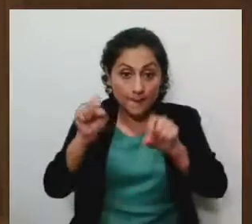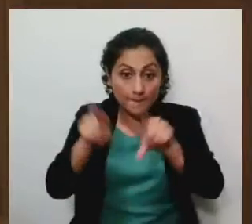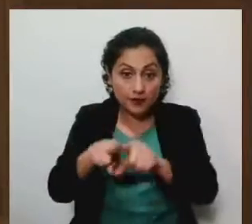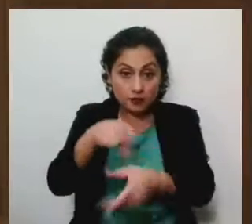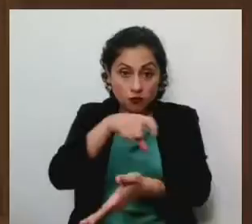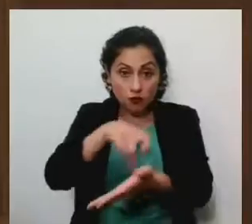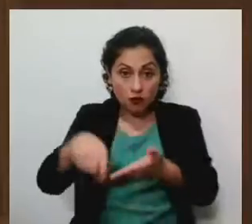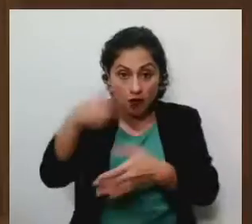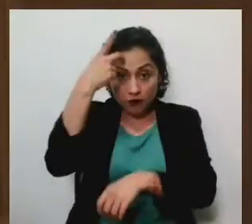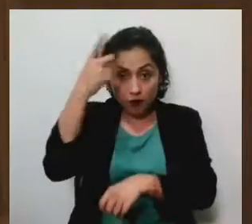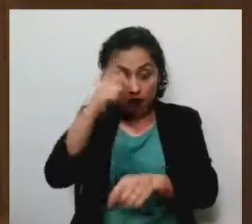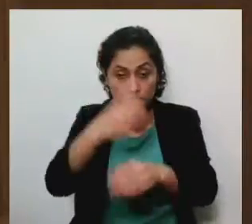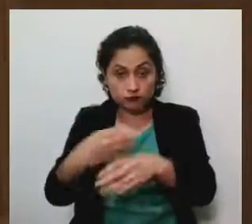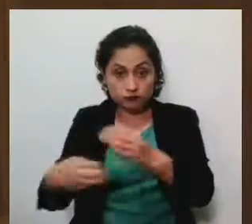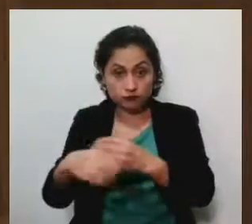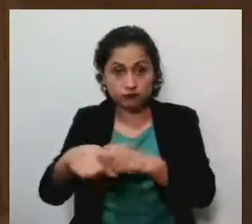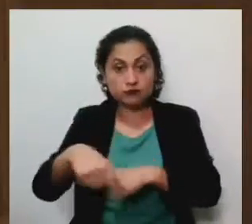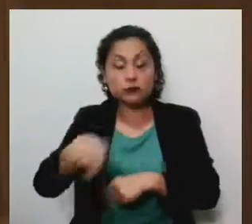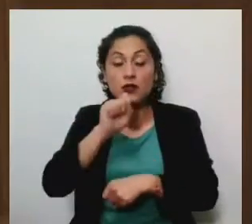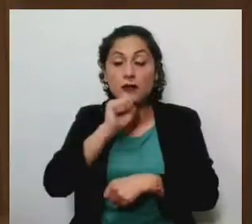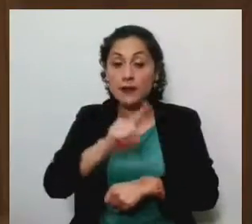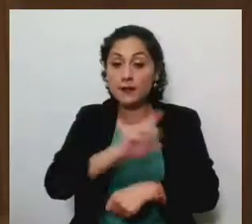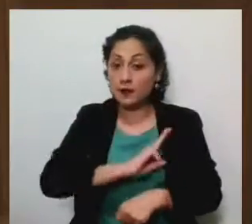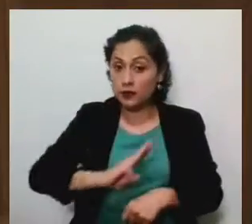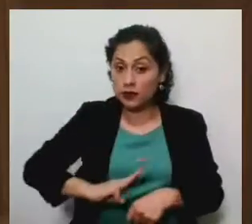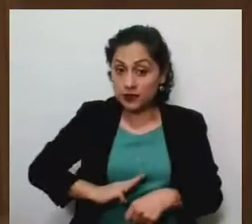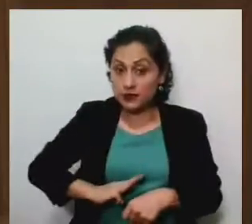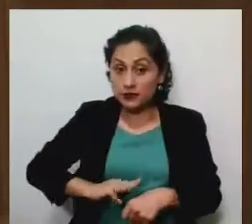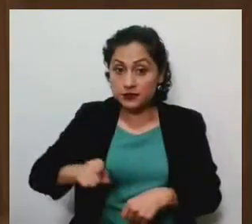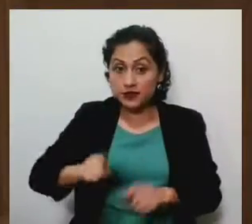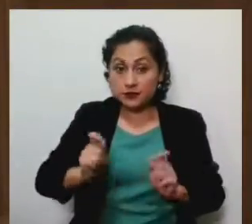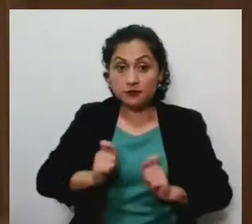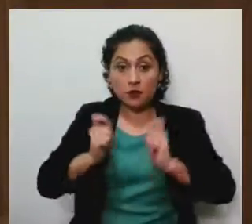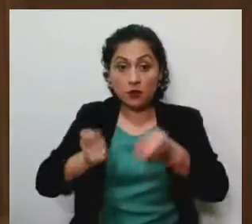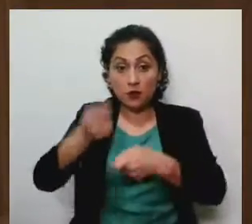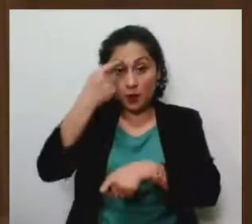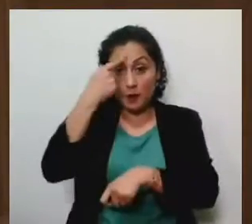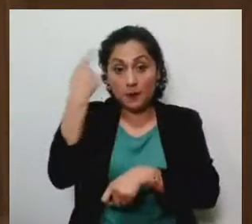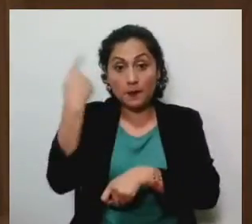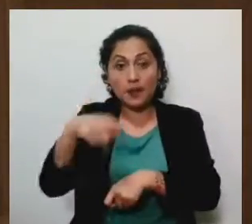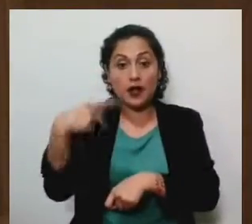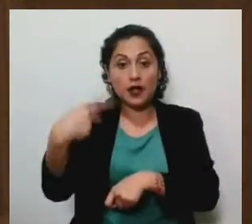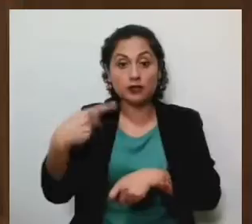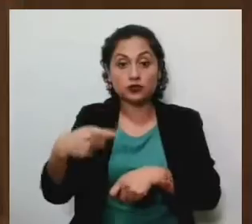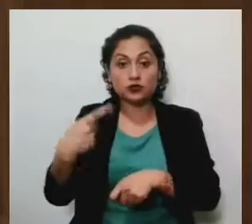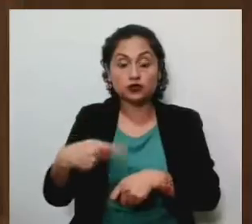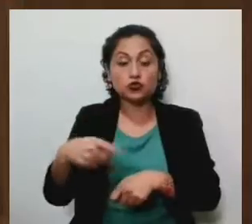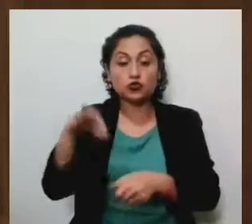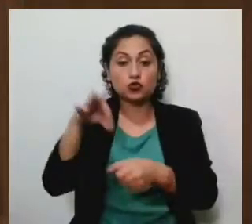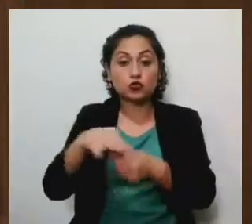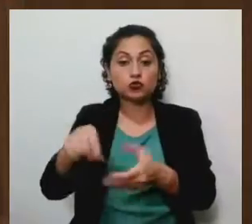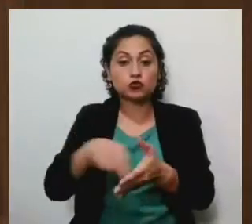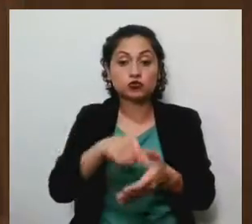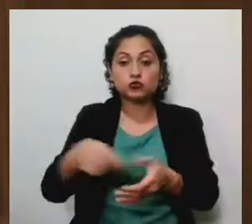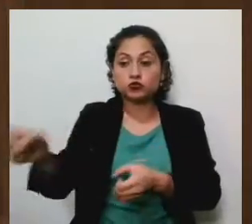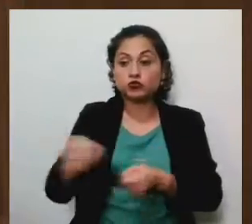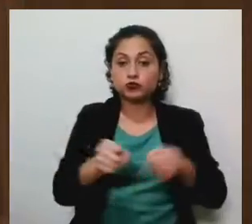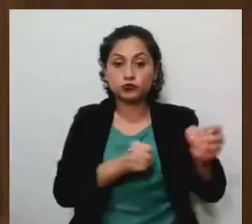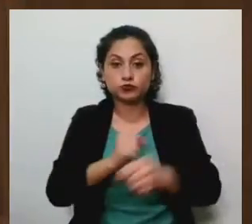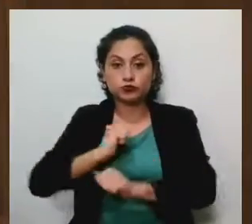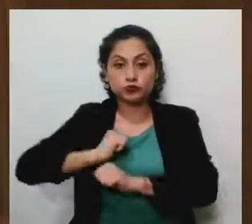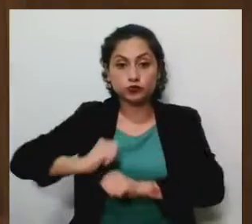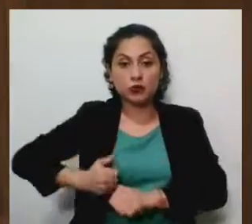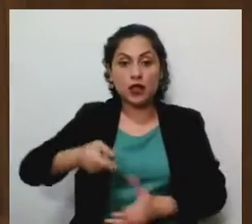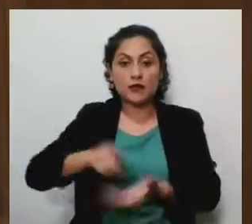Se establece el derecho del municipio para otorgarse sus propias autoridades mediante elección popular y directa de los ayuntamientos.